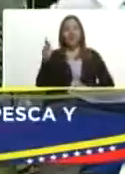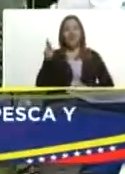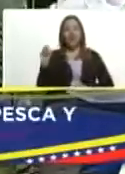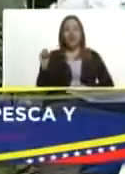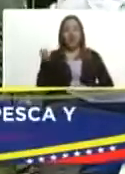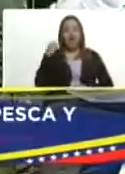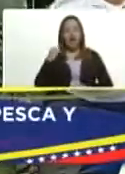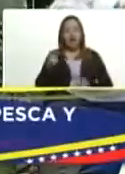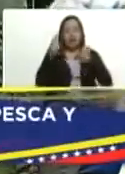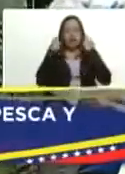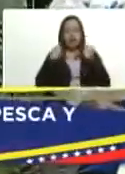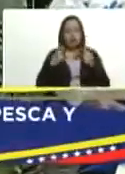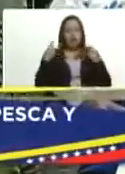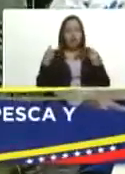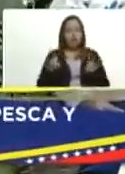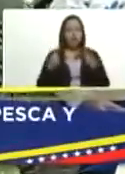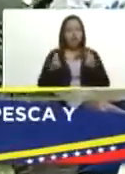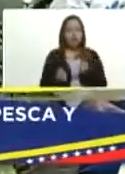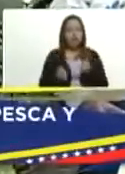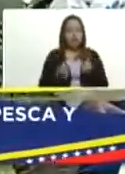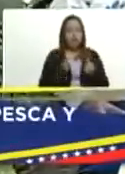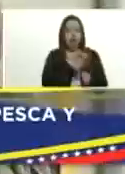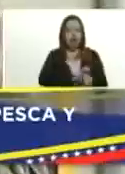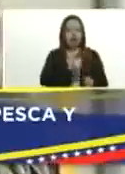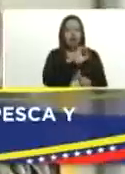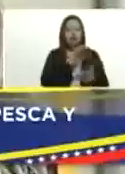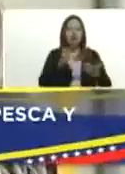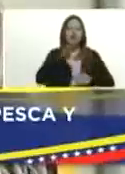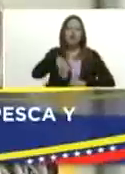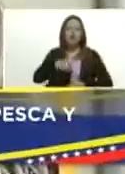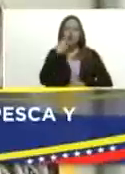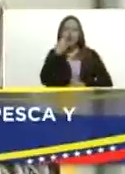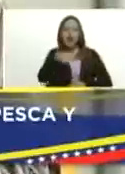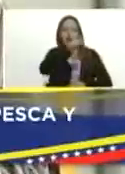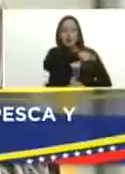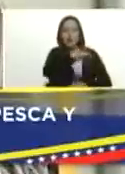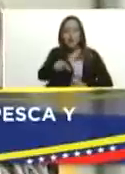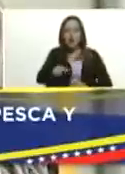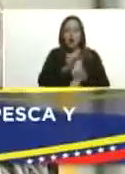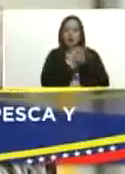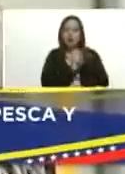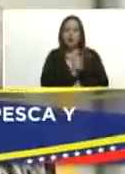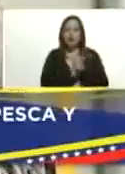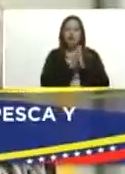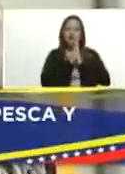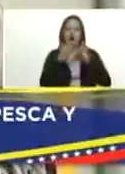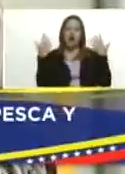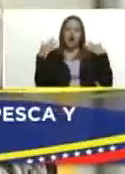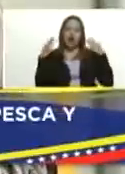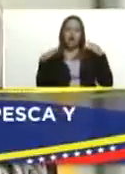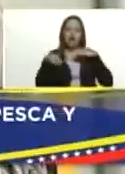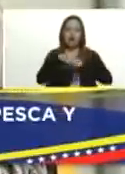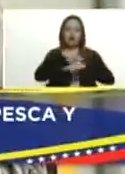pilas, pues, enérgico. Ah, Loyo, ¿qué le podemos decir a nuestro pueblo, compañero? Vamos a darle un aplauso al ministro